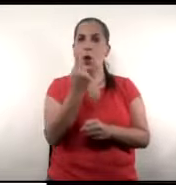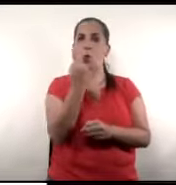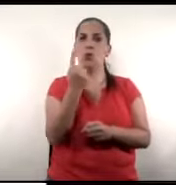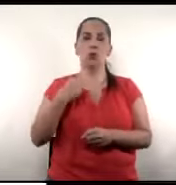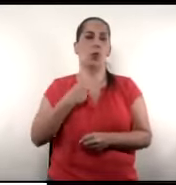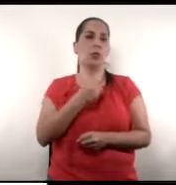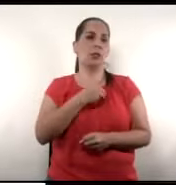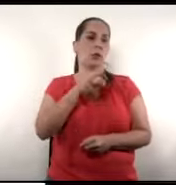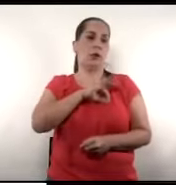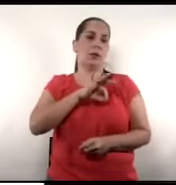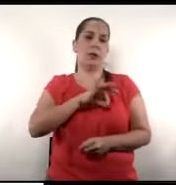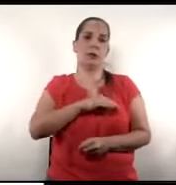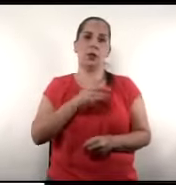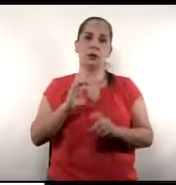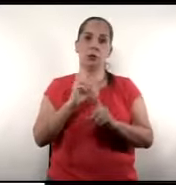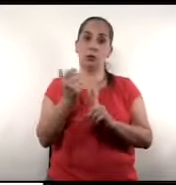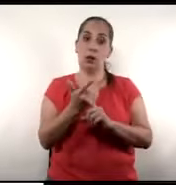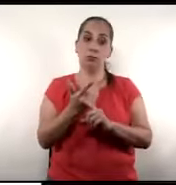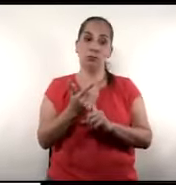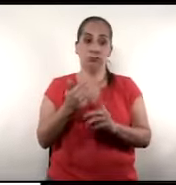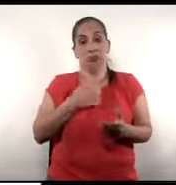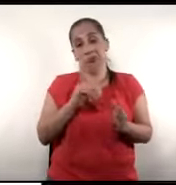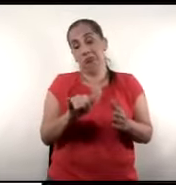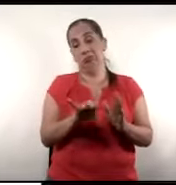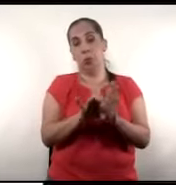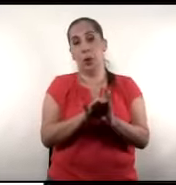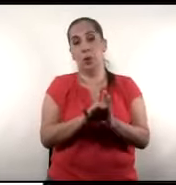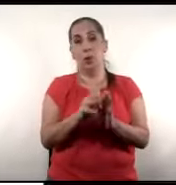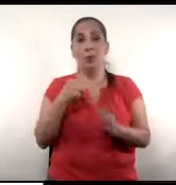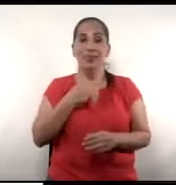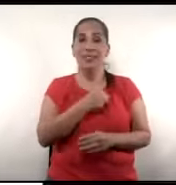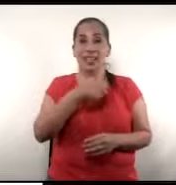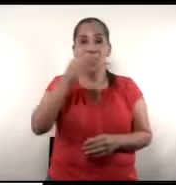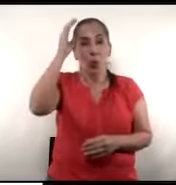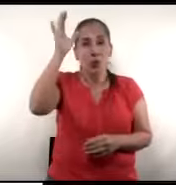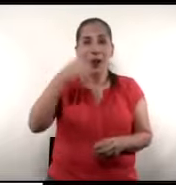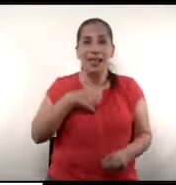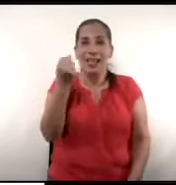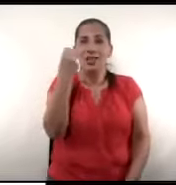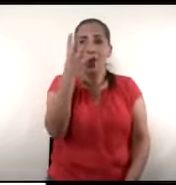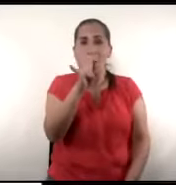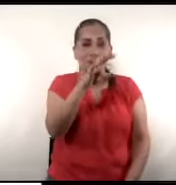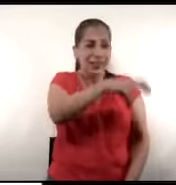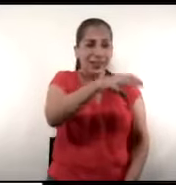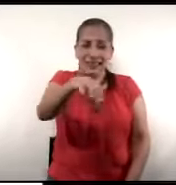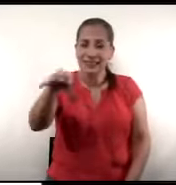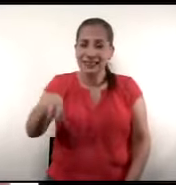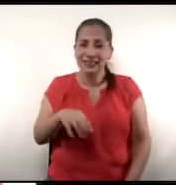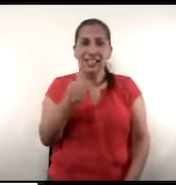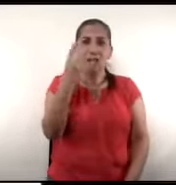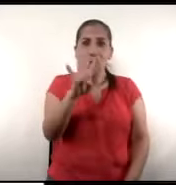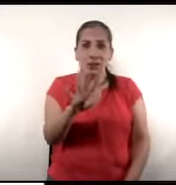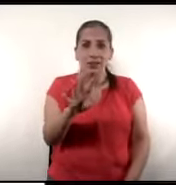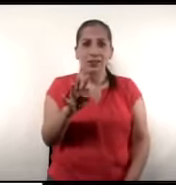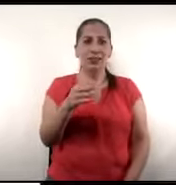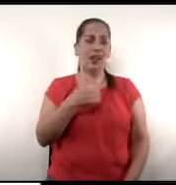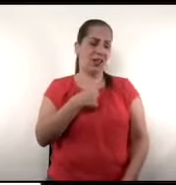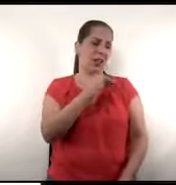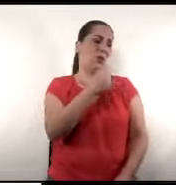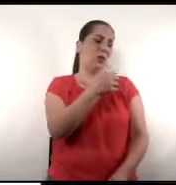Bienestar Social. Y así por el estilo. En el Ministerio de Cultura hay 14 entes adscritos, la mayoría de ellos con su junta directiva, con